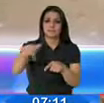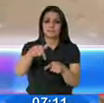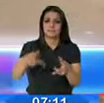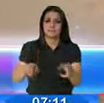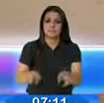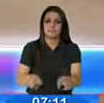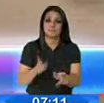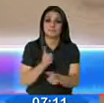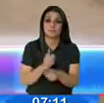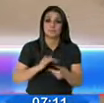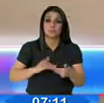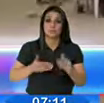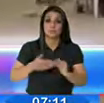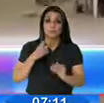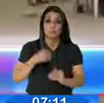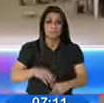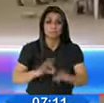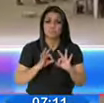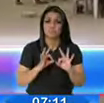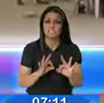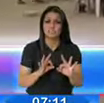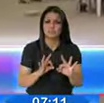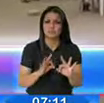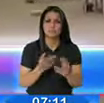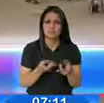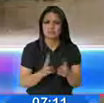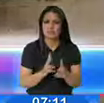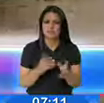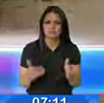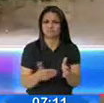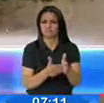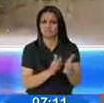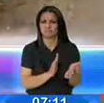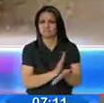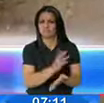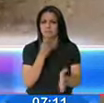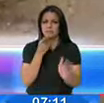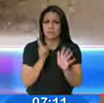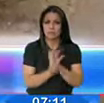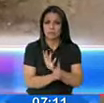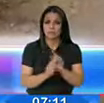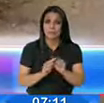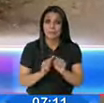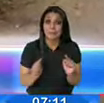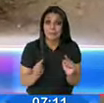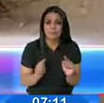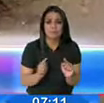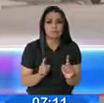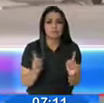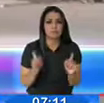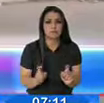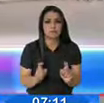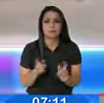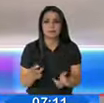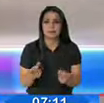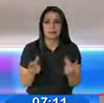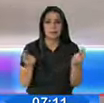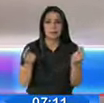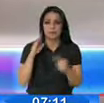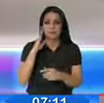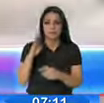la comunidad asegura estar lista para combatir el AMPA, pero ese intento requiere la pronta colaboración de